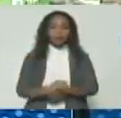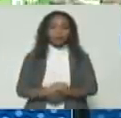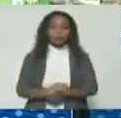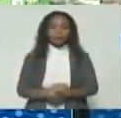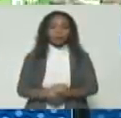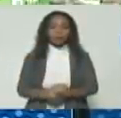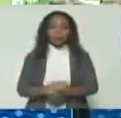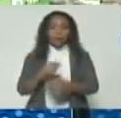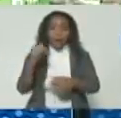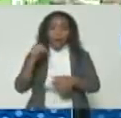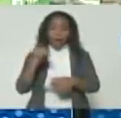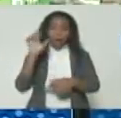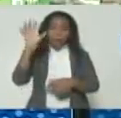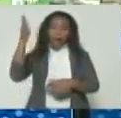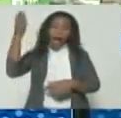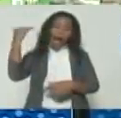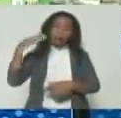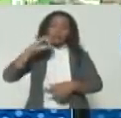Era un país así.